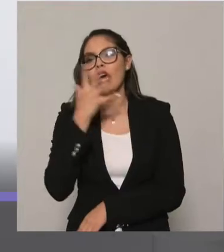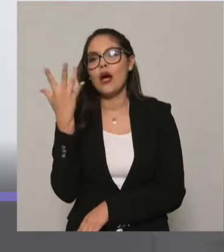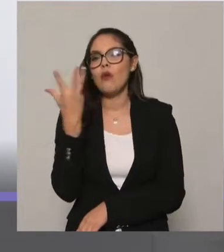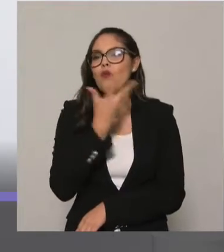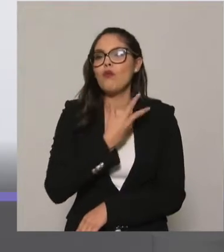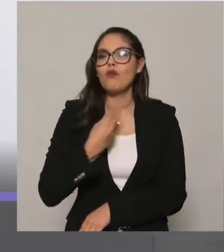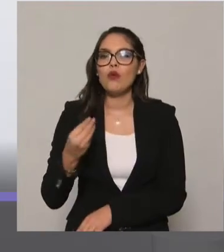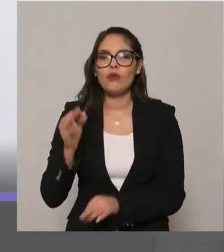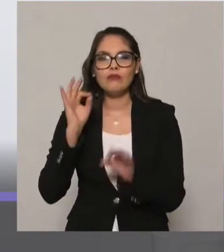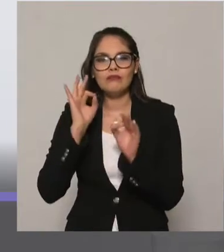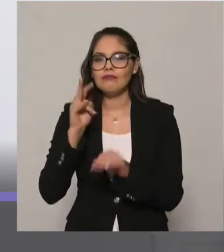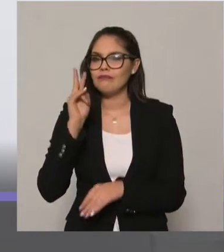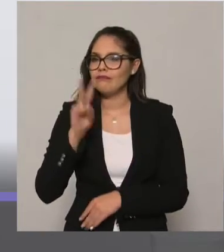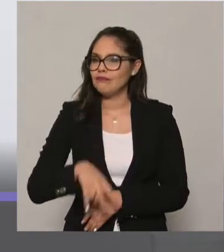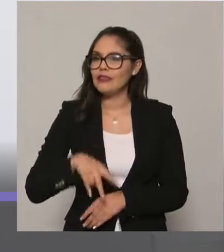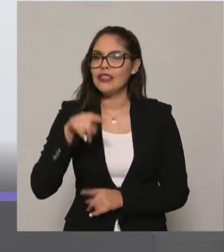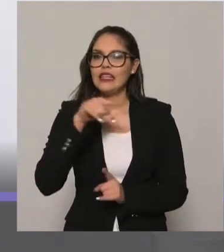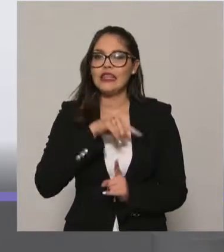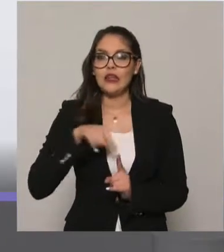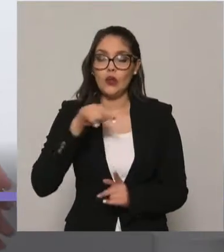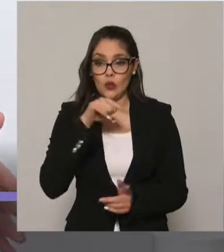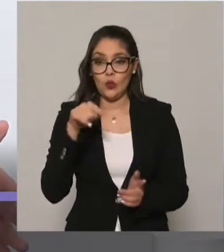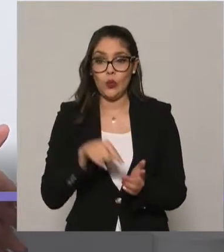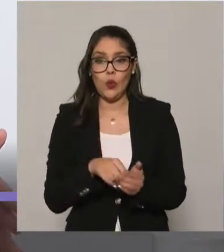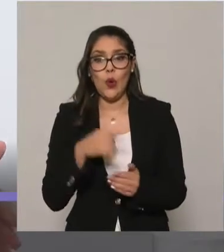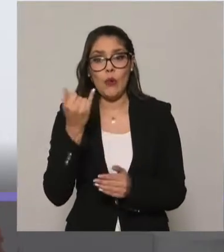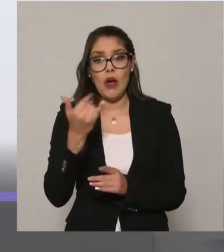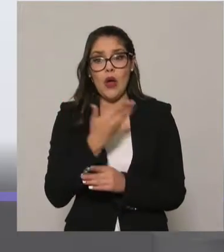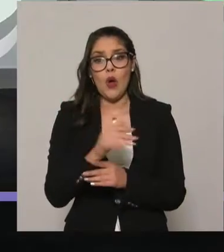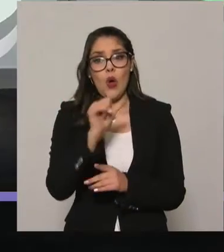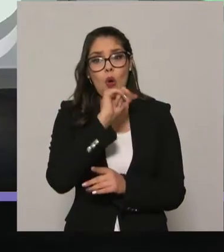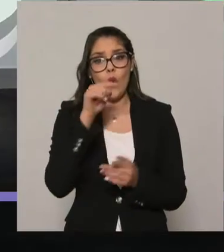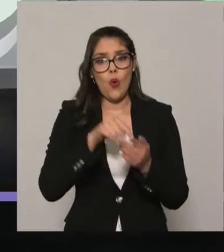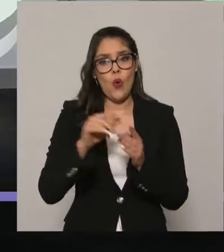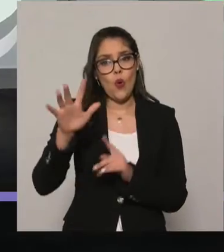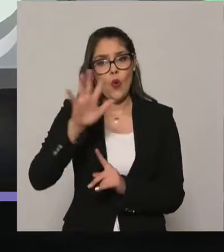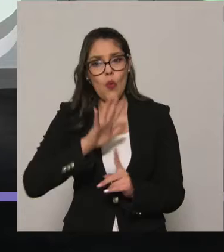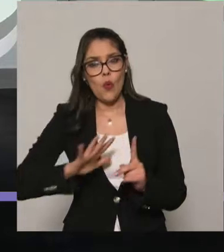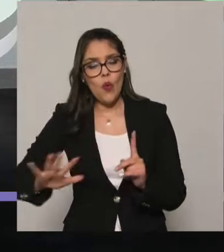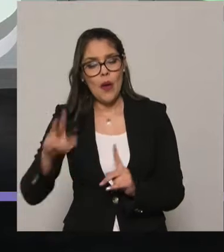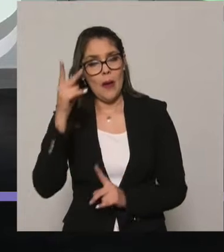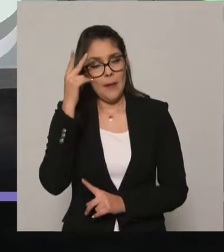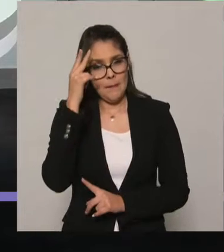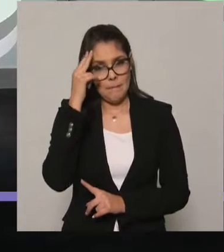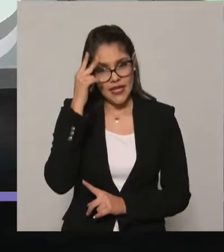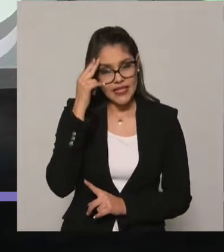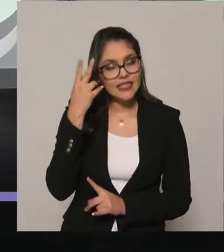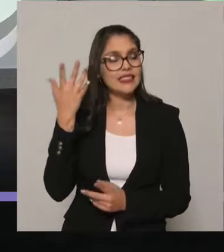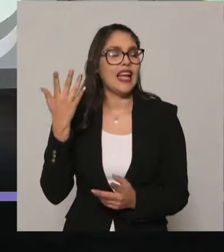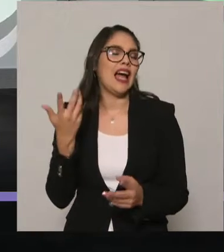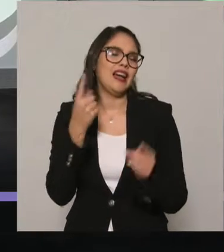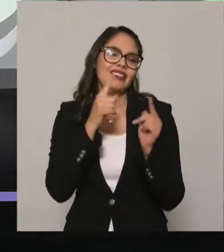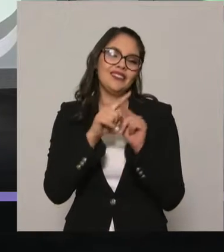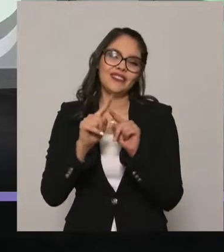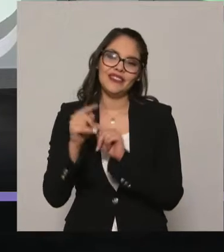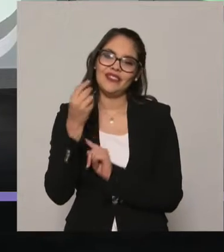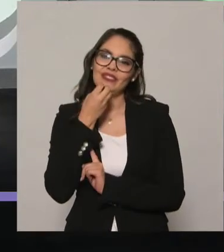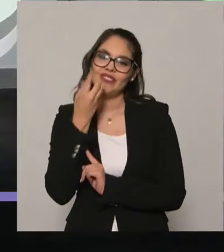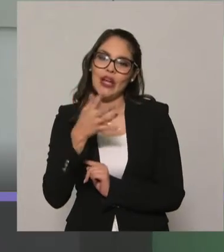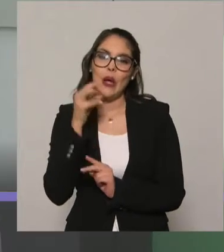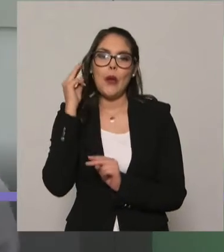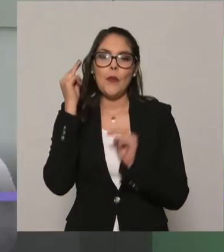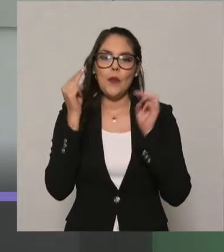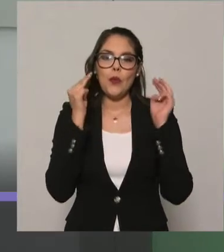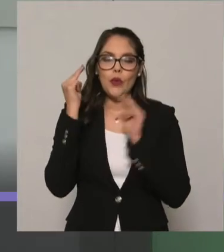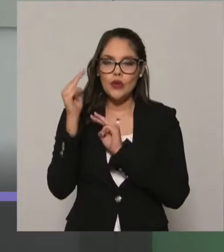América Latina, sin duda, es el Palacio de Correos, y todos los que están alrededor, el Palacio de Bellas Artes, ¿no? ¿Sí? El Museo Nacional